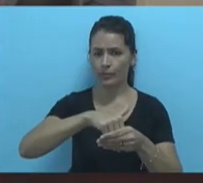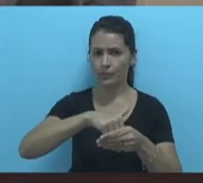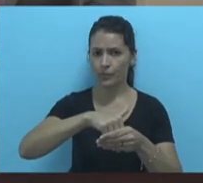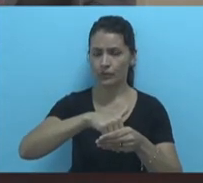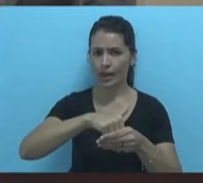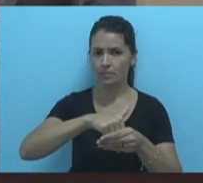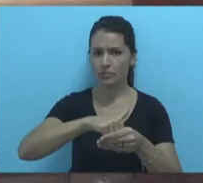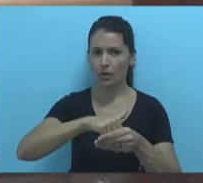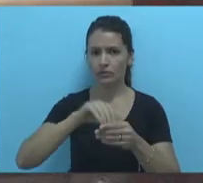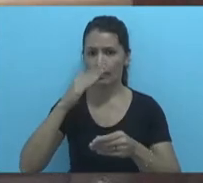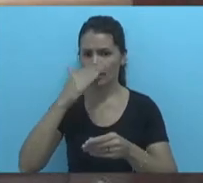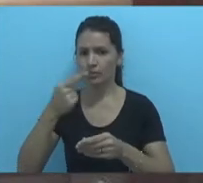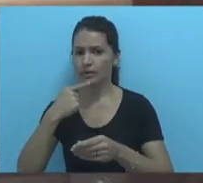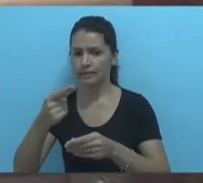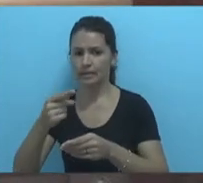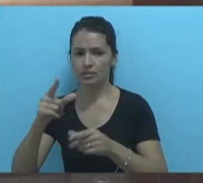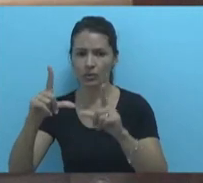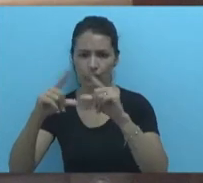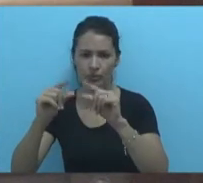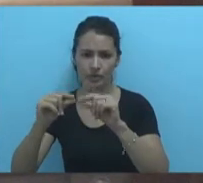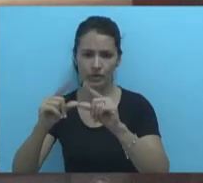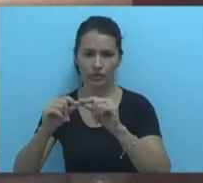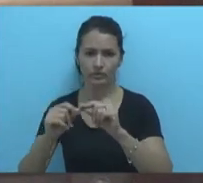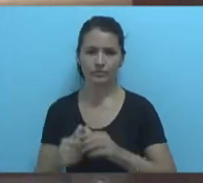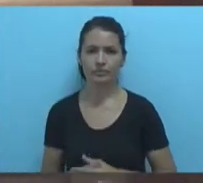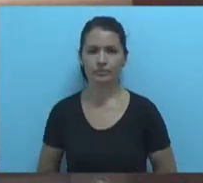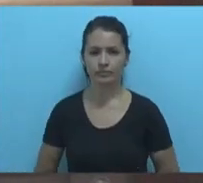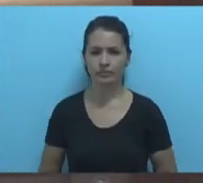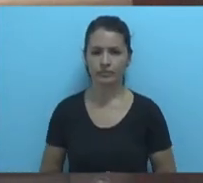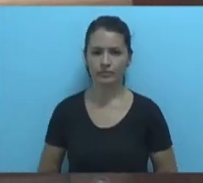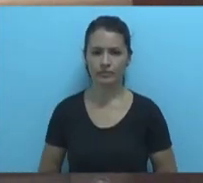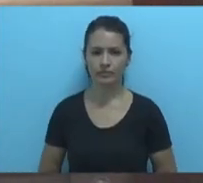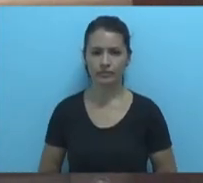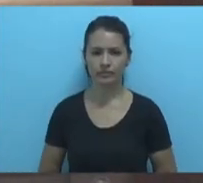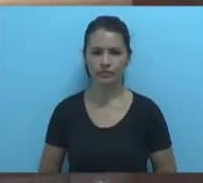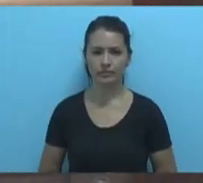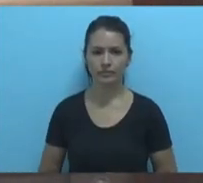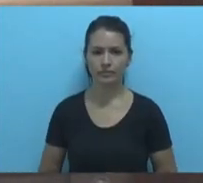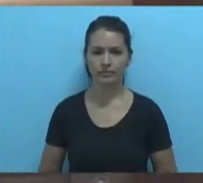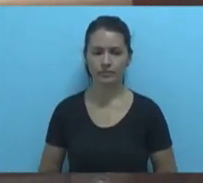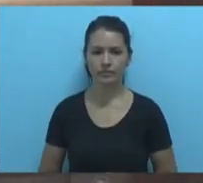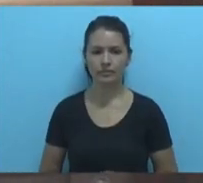y luego, si el cuerpo no tiene inconveniente, agregamos el proyecto de